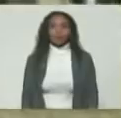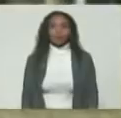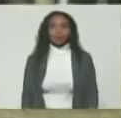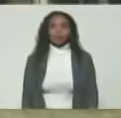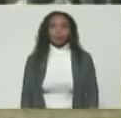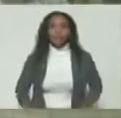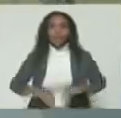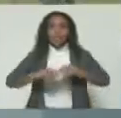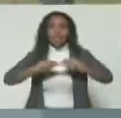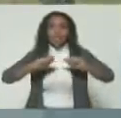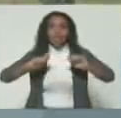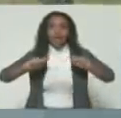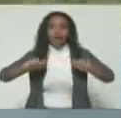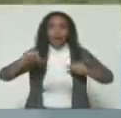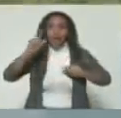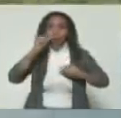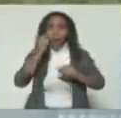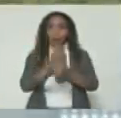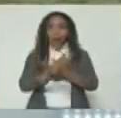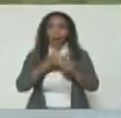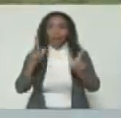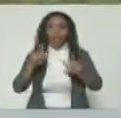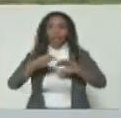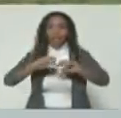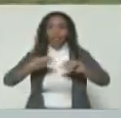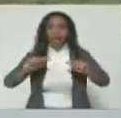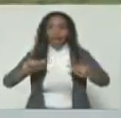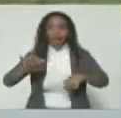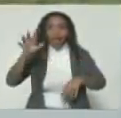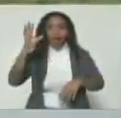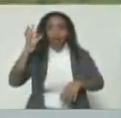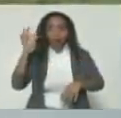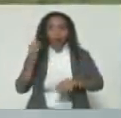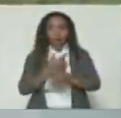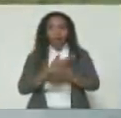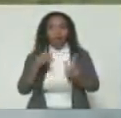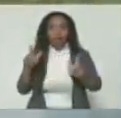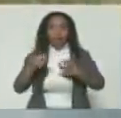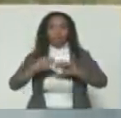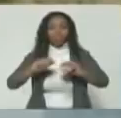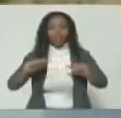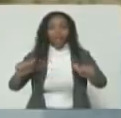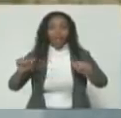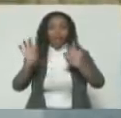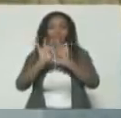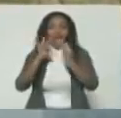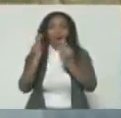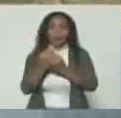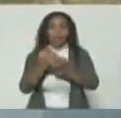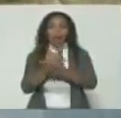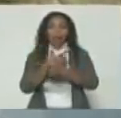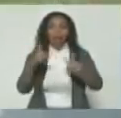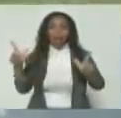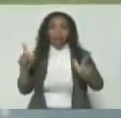Tierra y hombres libres, tierra y mujeres libres, tierra y familias